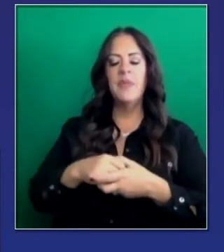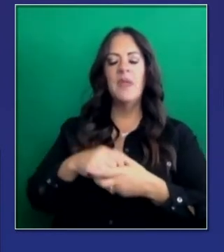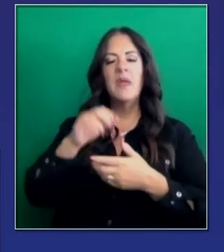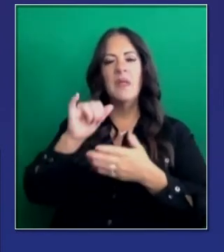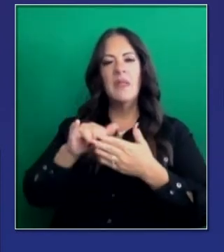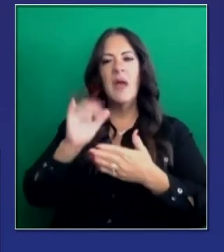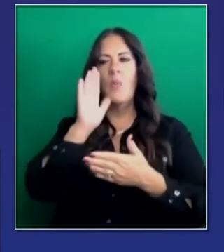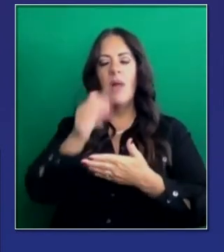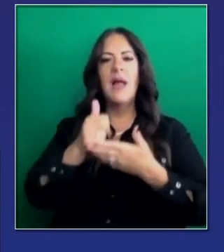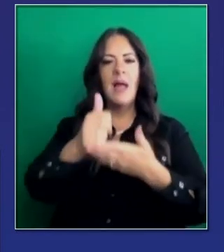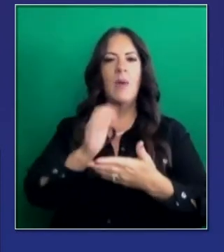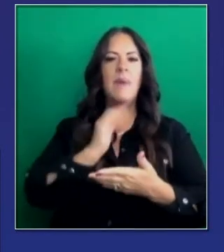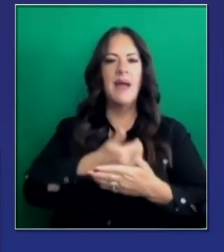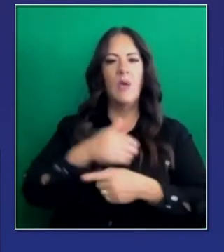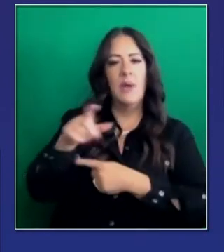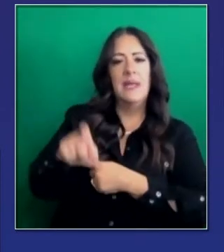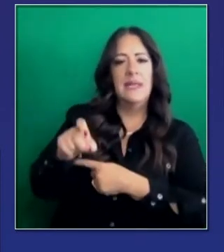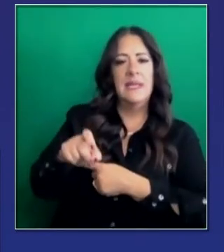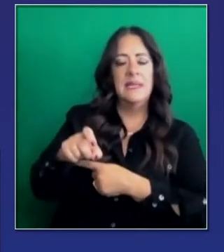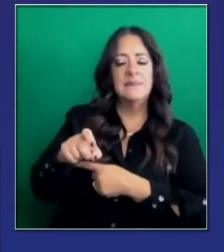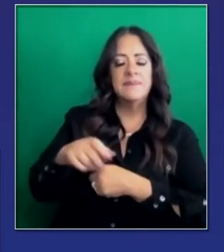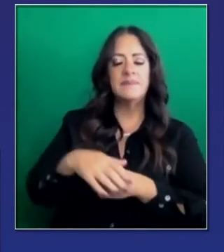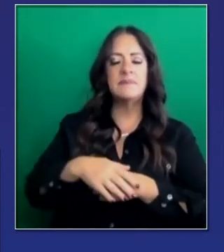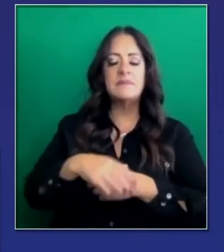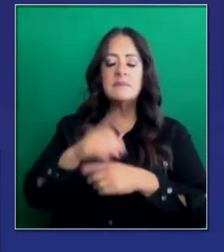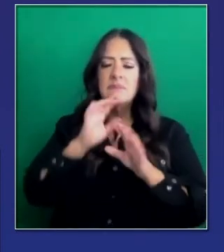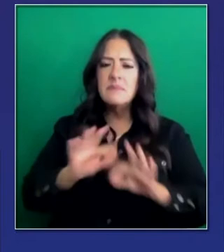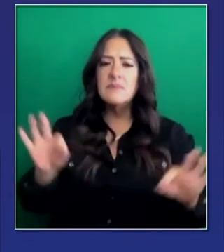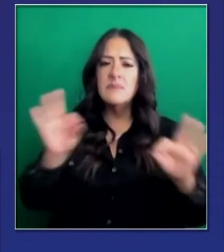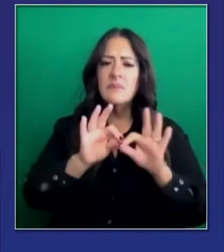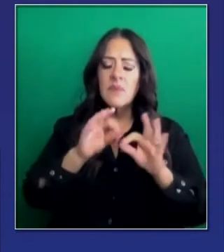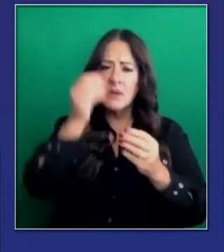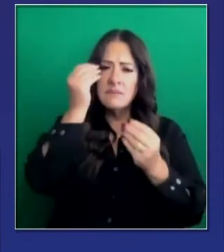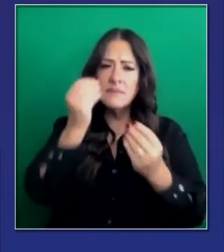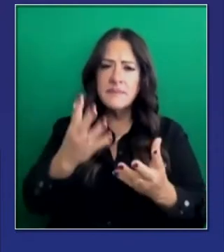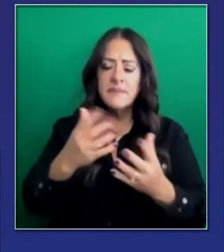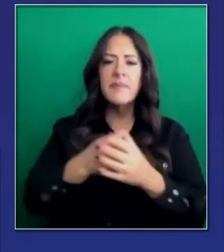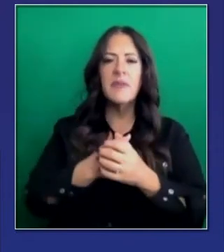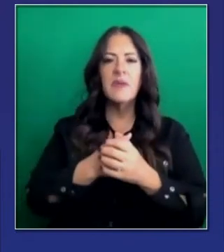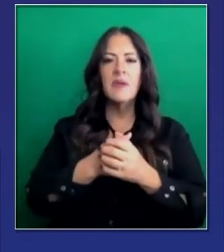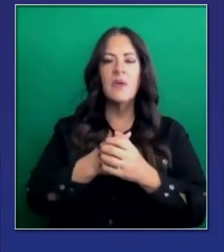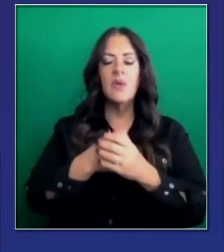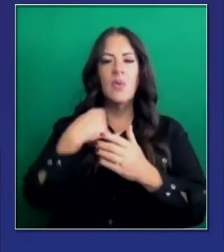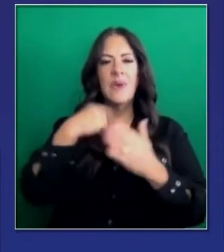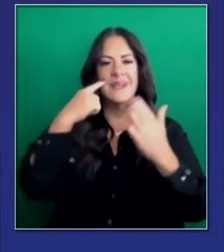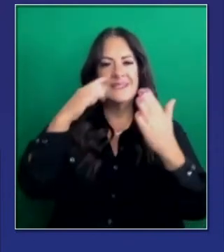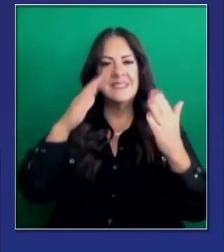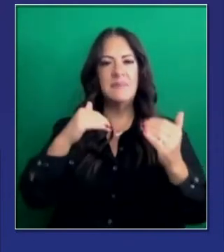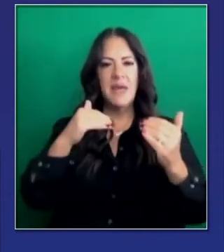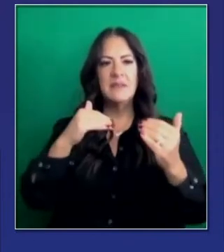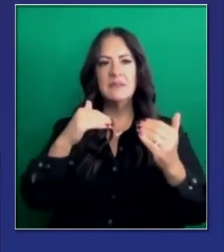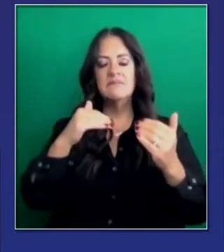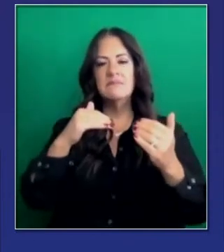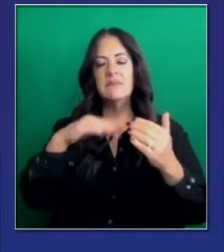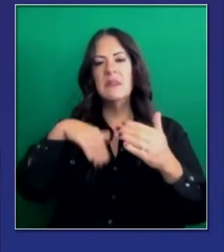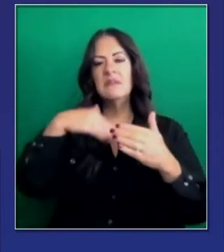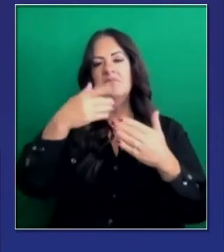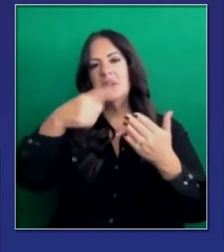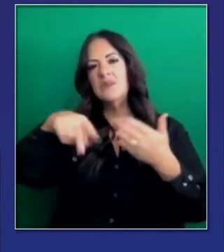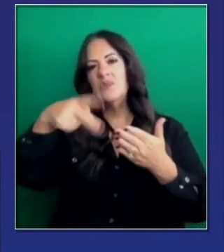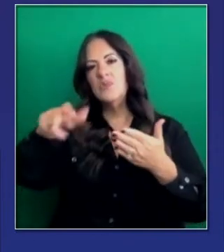desarrollo para resolver las necesidades de personal y debo decir algo importante anticipamos un número equivalente en las próximas semanas también